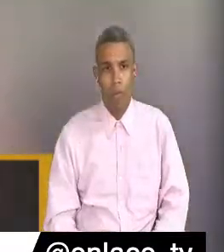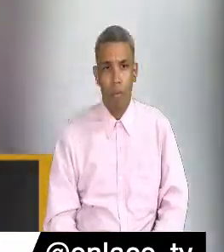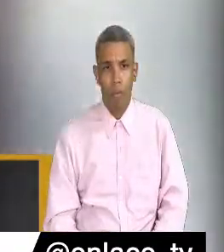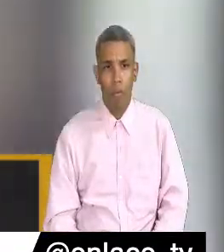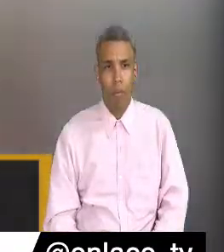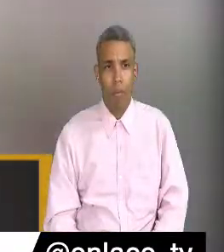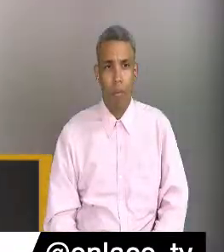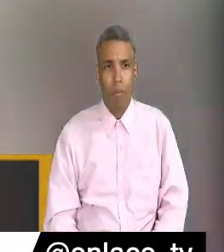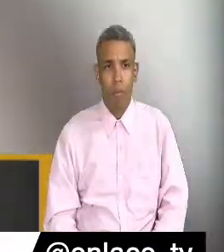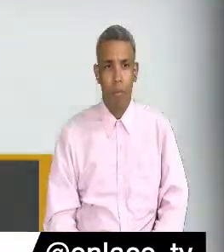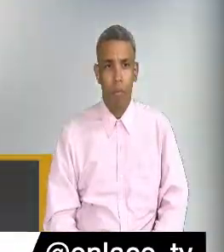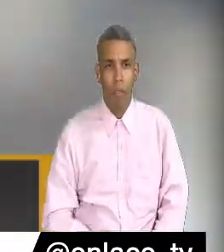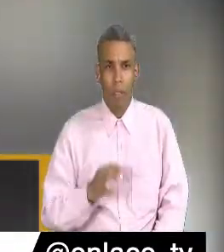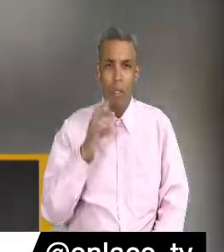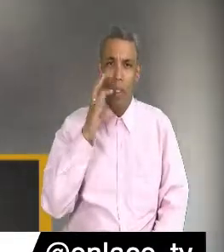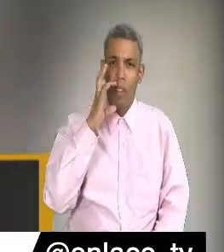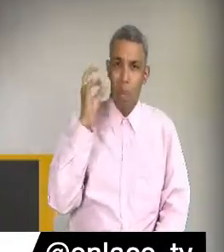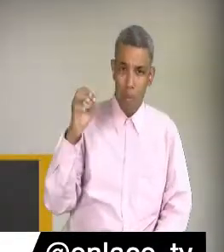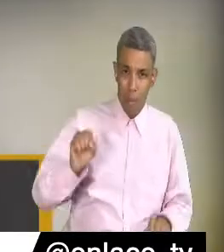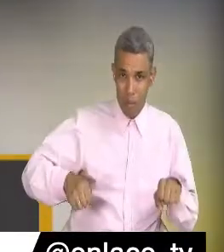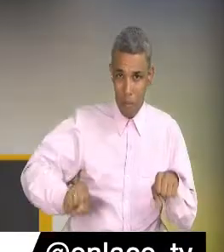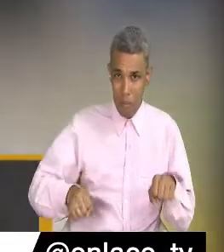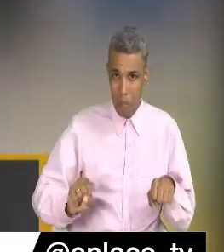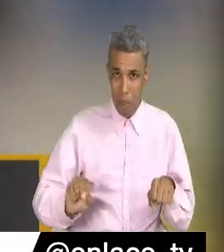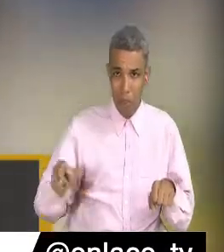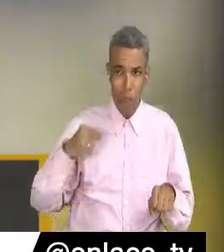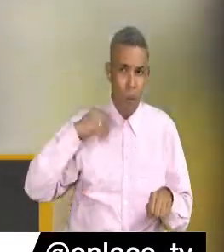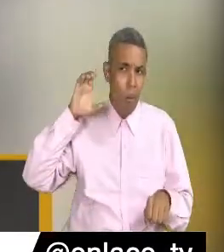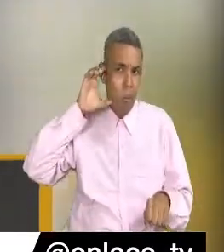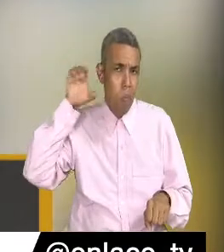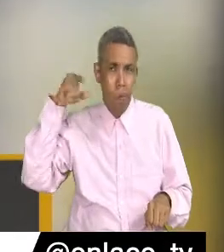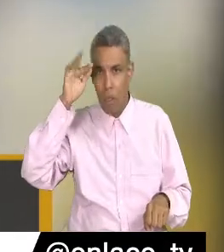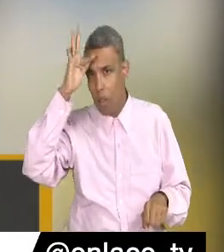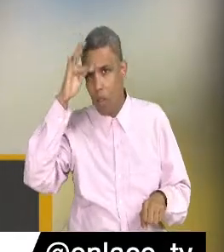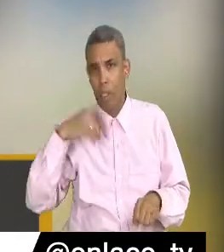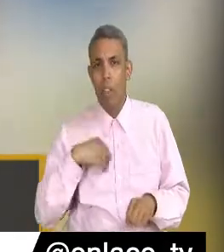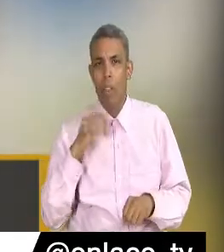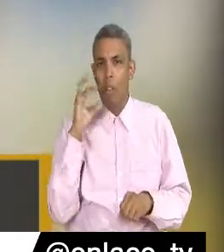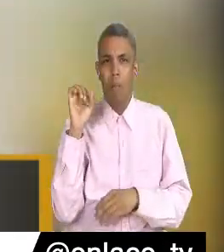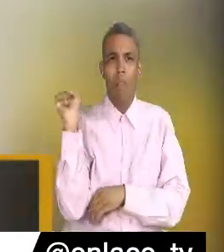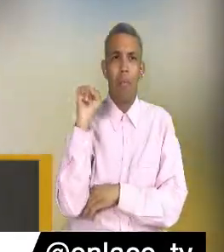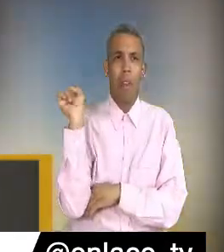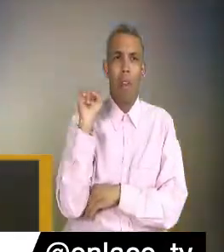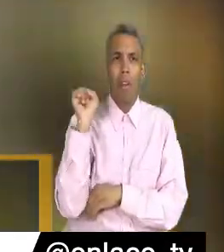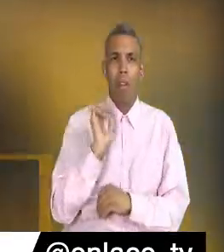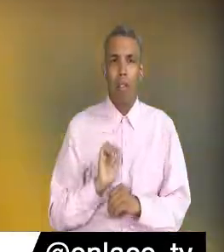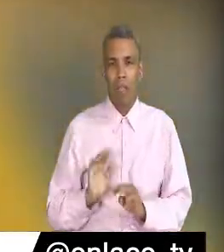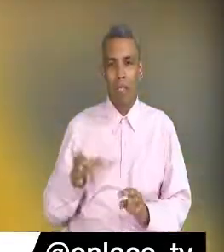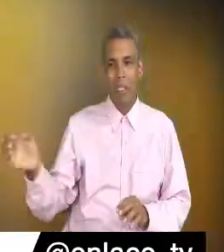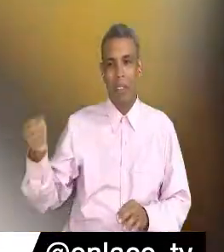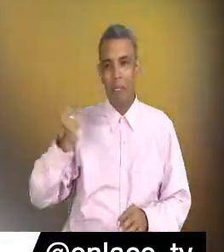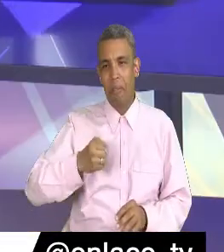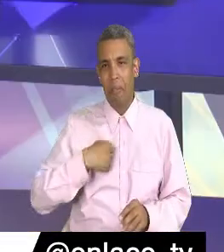hecho se tiene información que el motociclista está hospitalizado mientras el comerciante está bajo un proceso